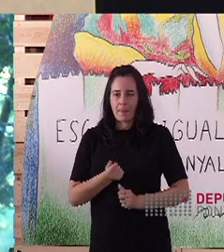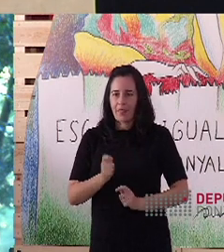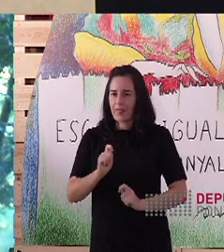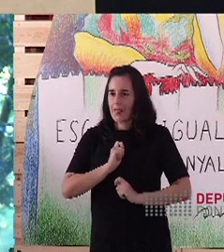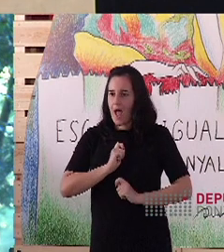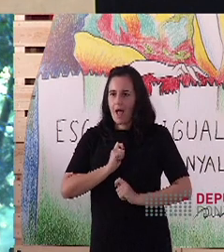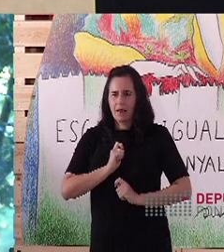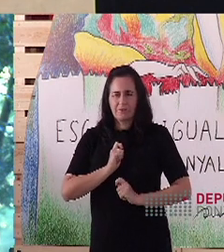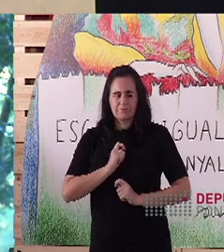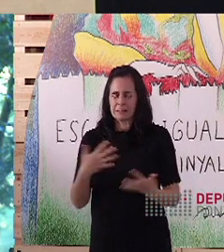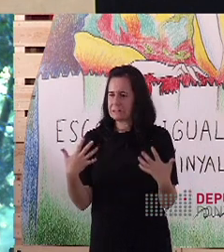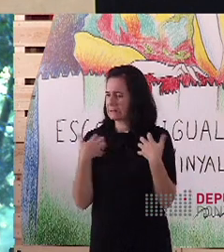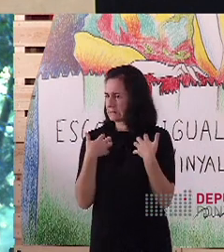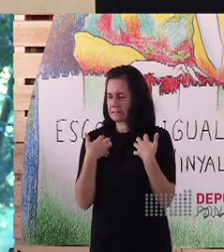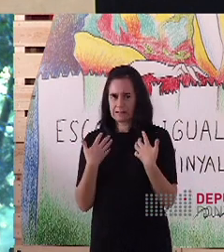me resulta repugnante